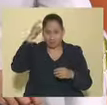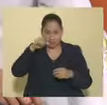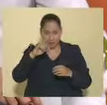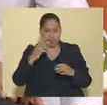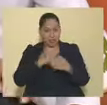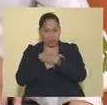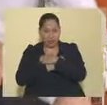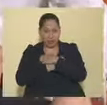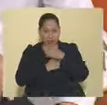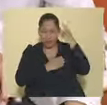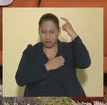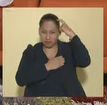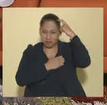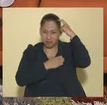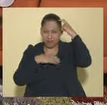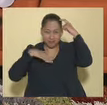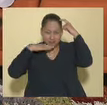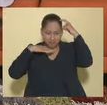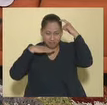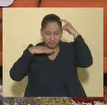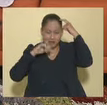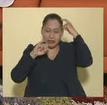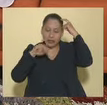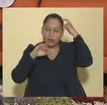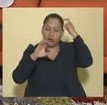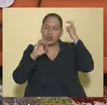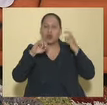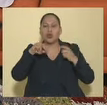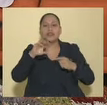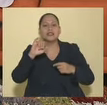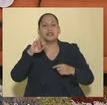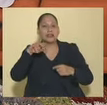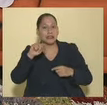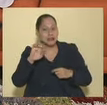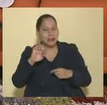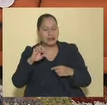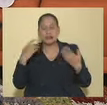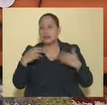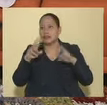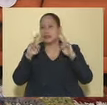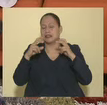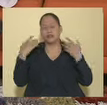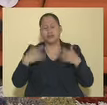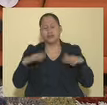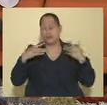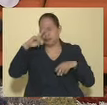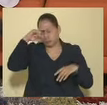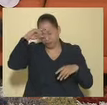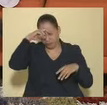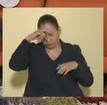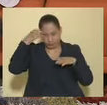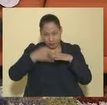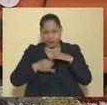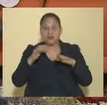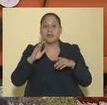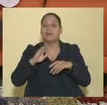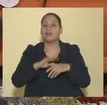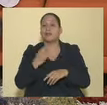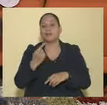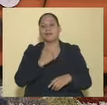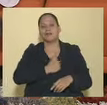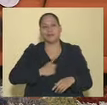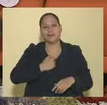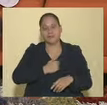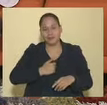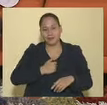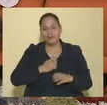inconsciente? Inconsciente. La inconsciente, fíjate que ese es un tema bien fuerte, porque es desgraciadamente